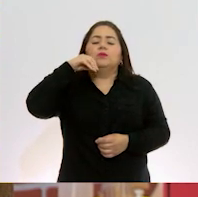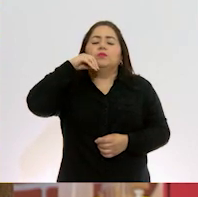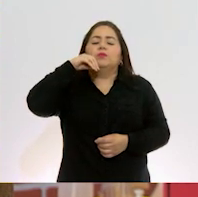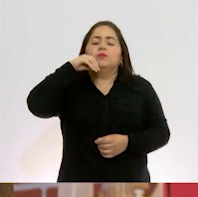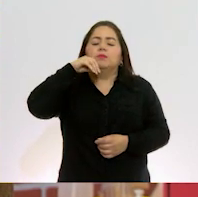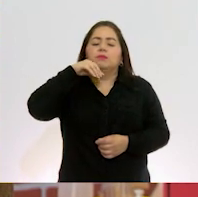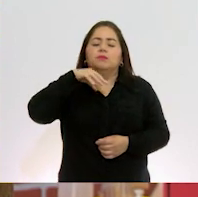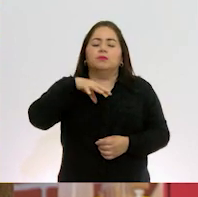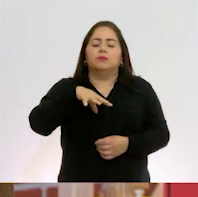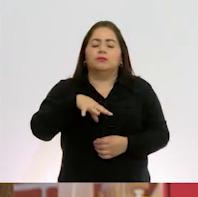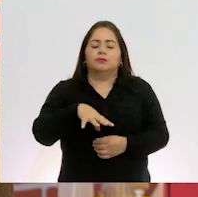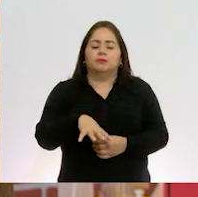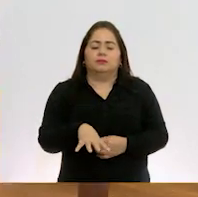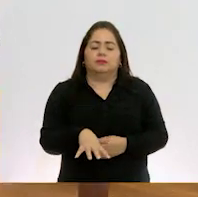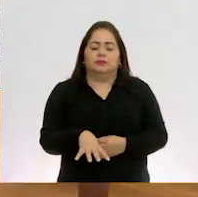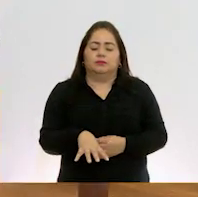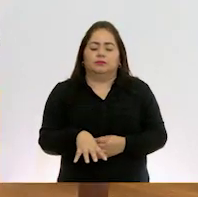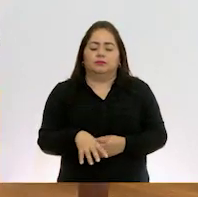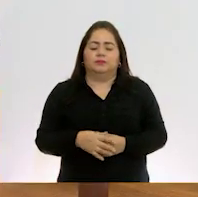Exhala.